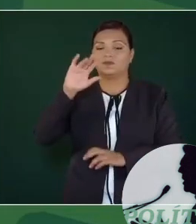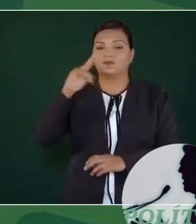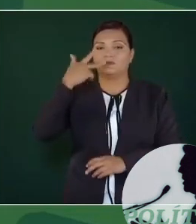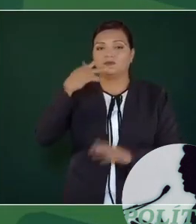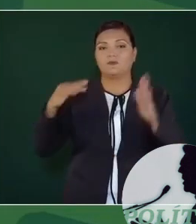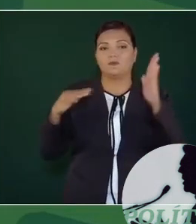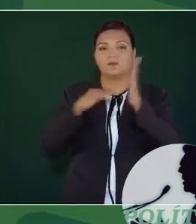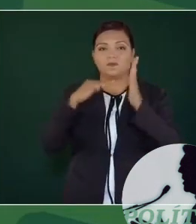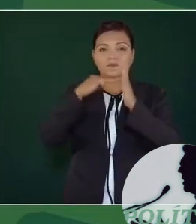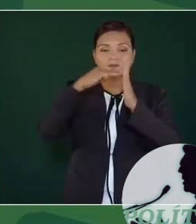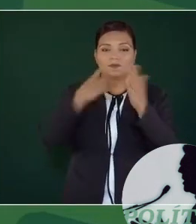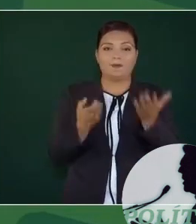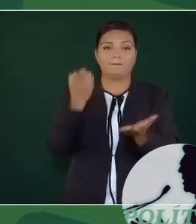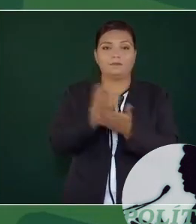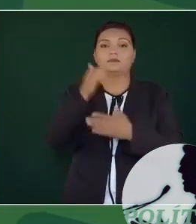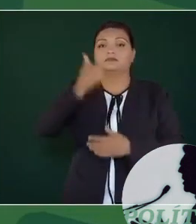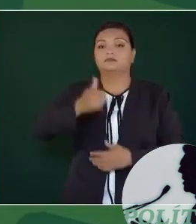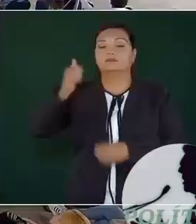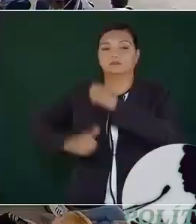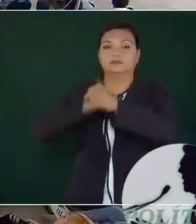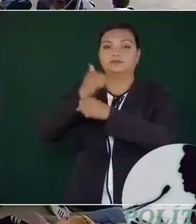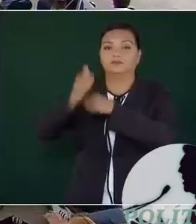13,858 millones de pesos al año,